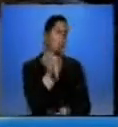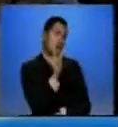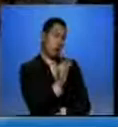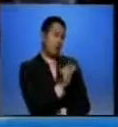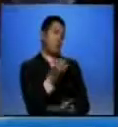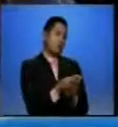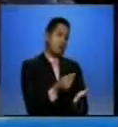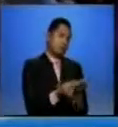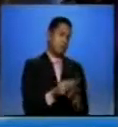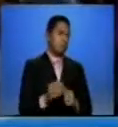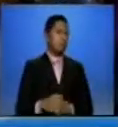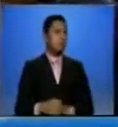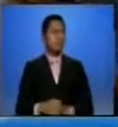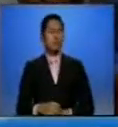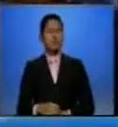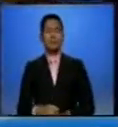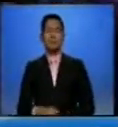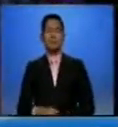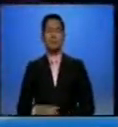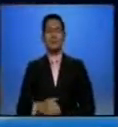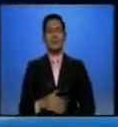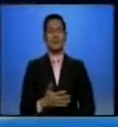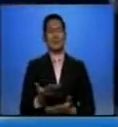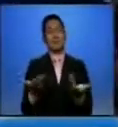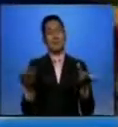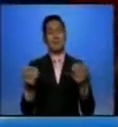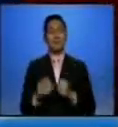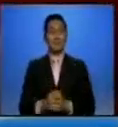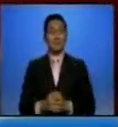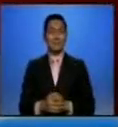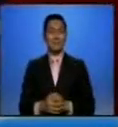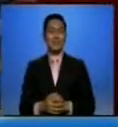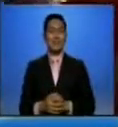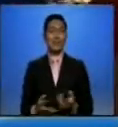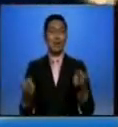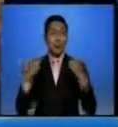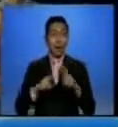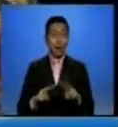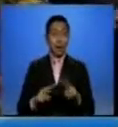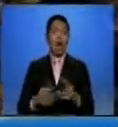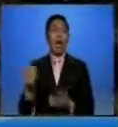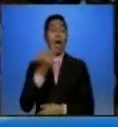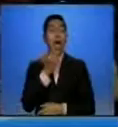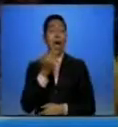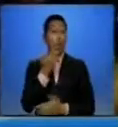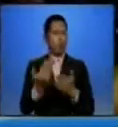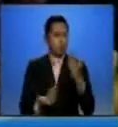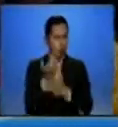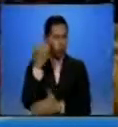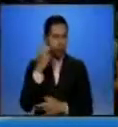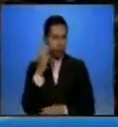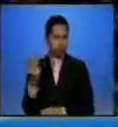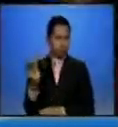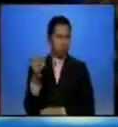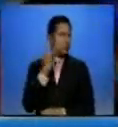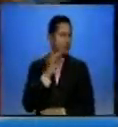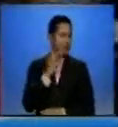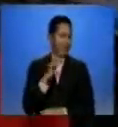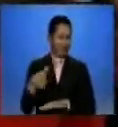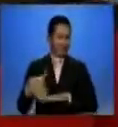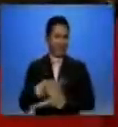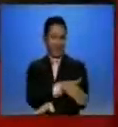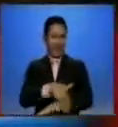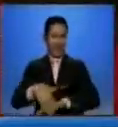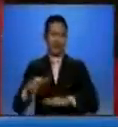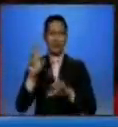comprar, sí. Okay, sí, muchísimas gracias. Y bueno, otra cosa novedosa en la cual nosotros nos topamos acá en la calle 6